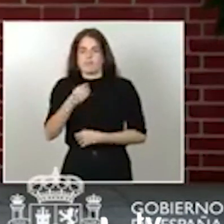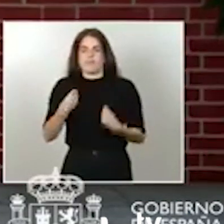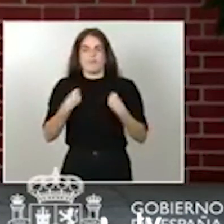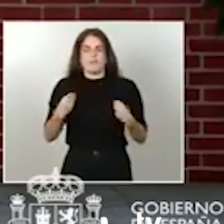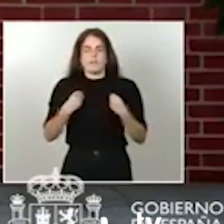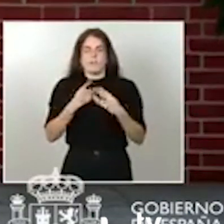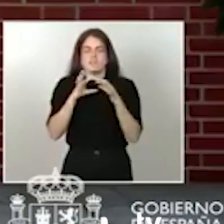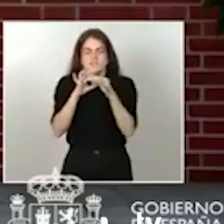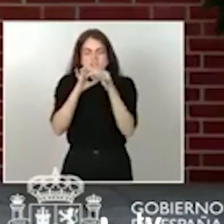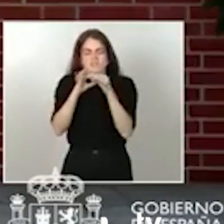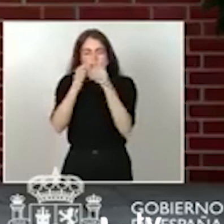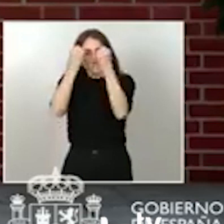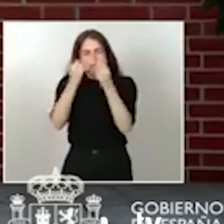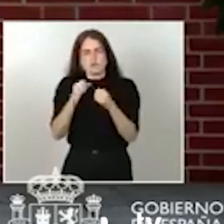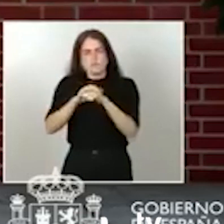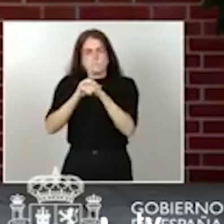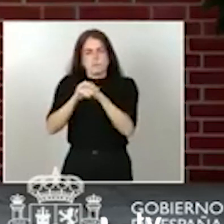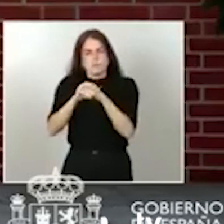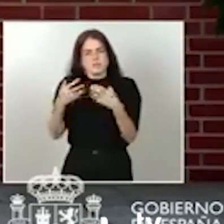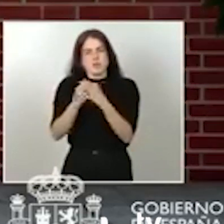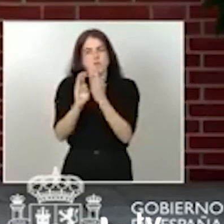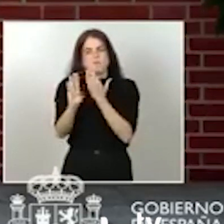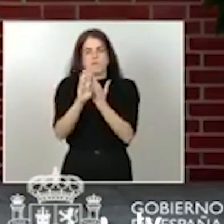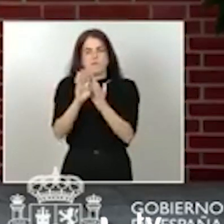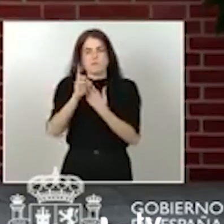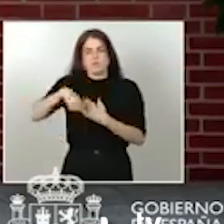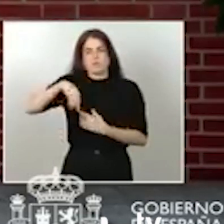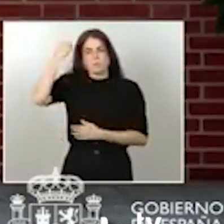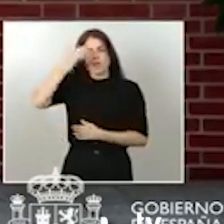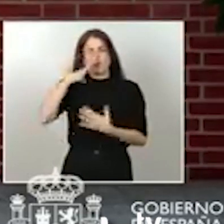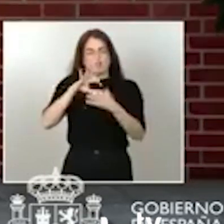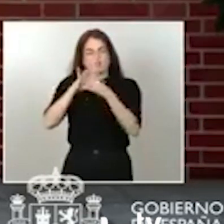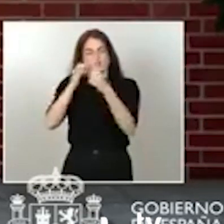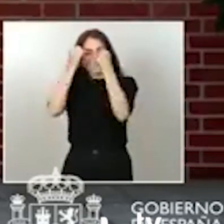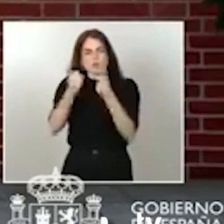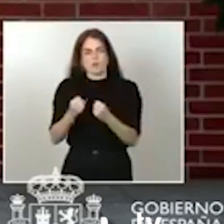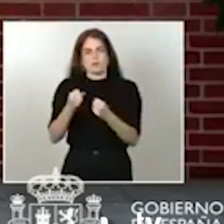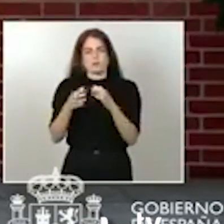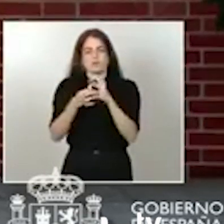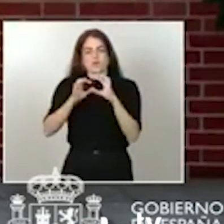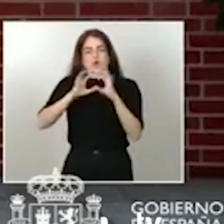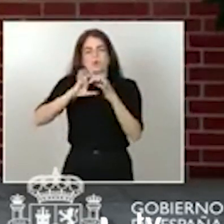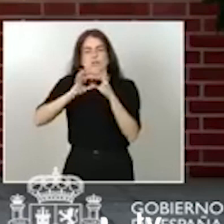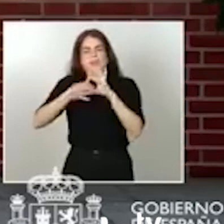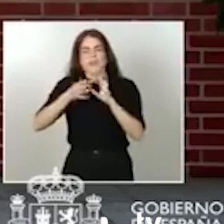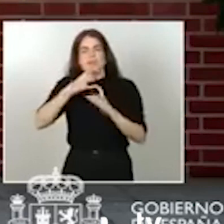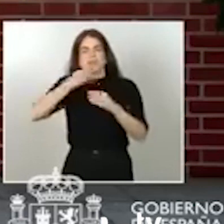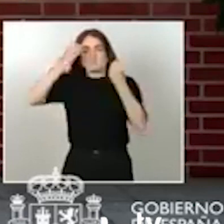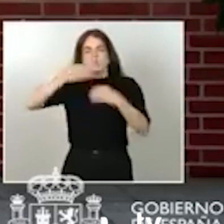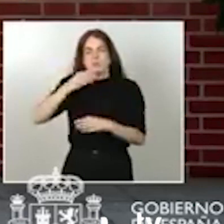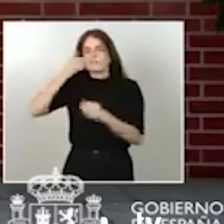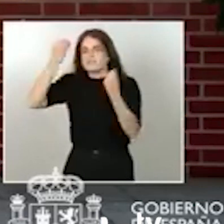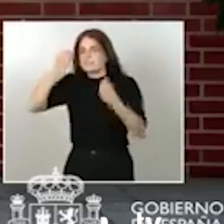de amistad con nuestros vecinos marroquíes los lazos humanos los lazos históricos culturales económicos